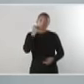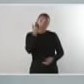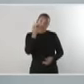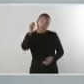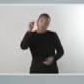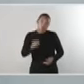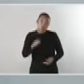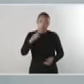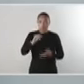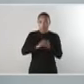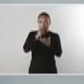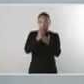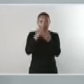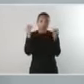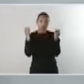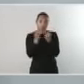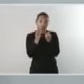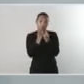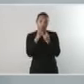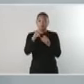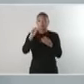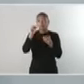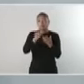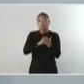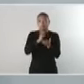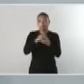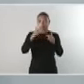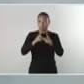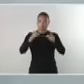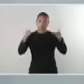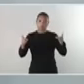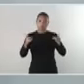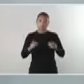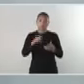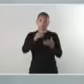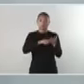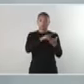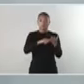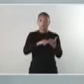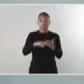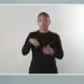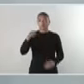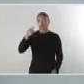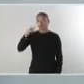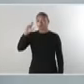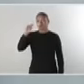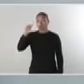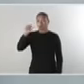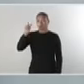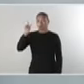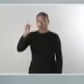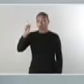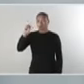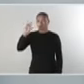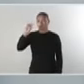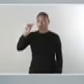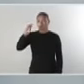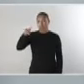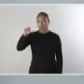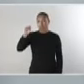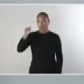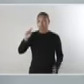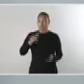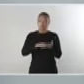un Tamaulipas así un Tamaulipas diferente vota por Gustavo Cárdenas vota por movimiento